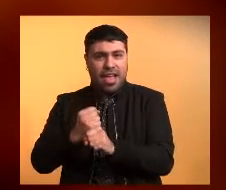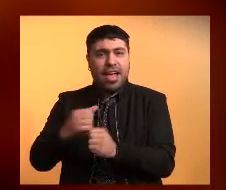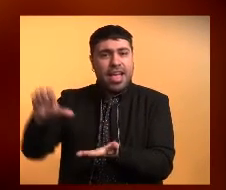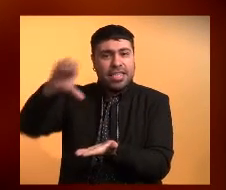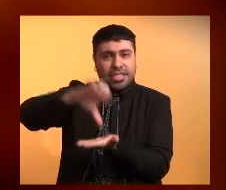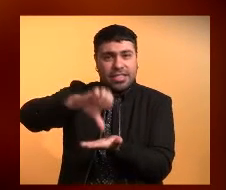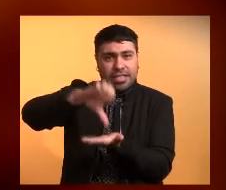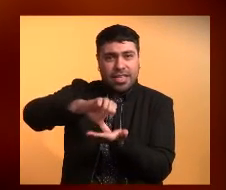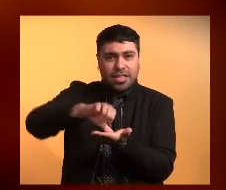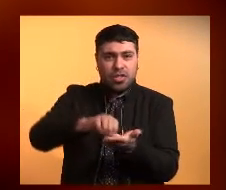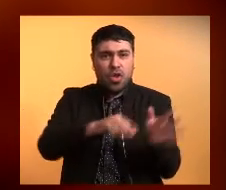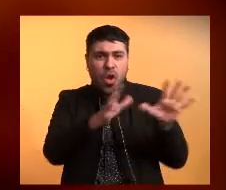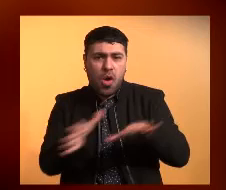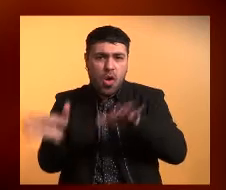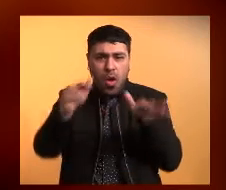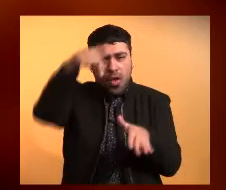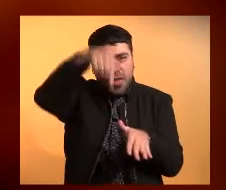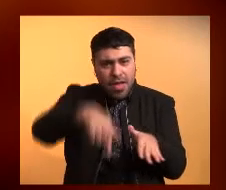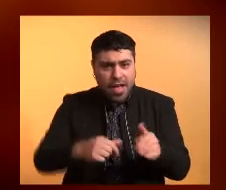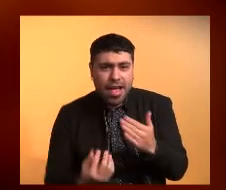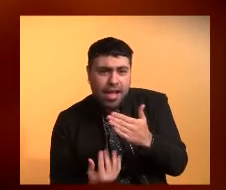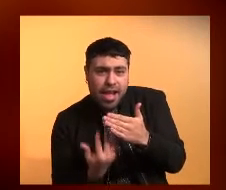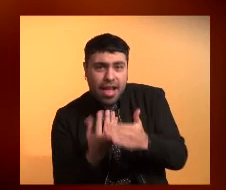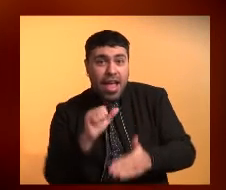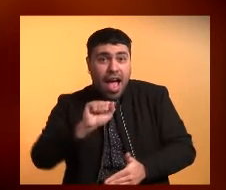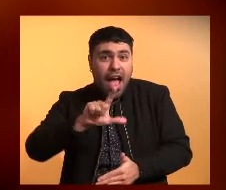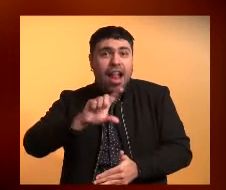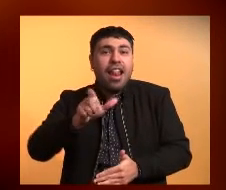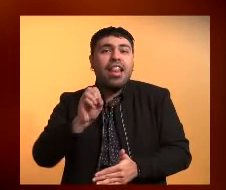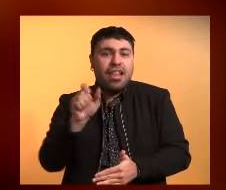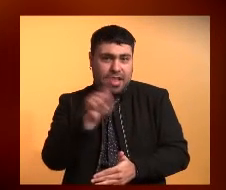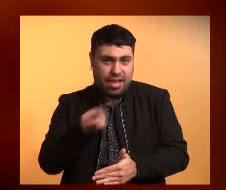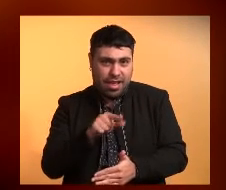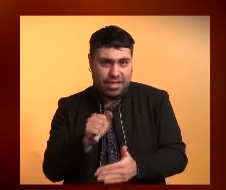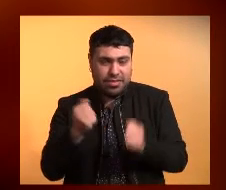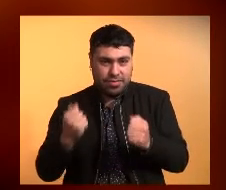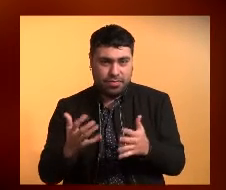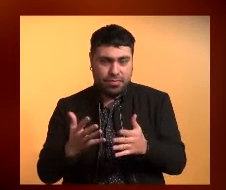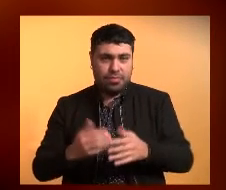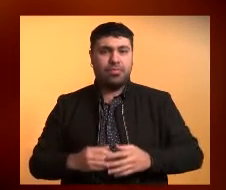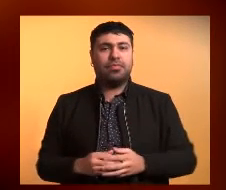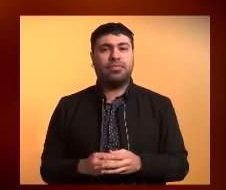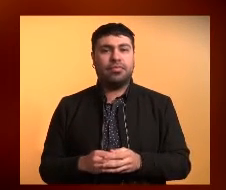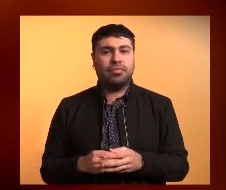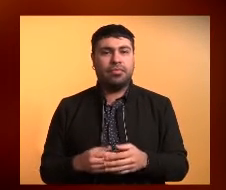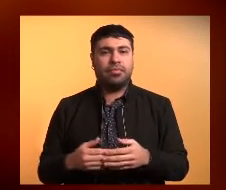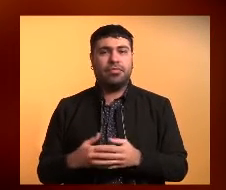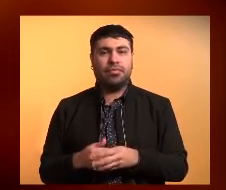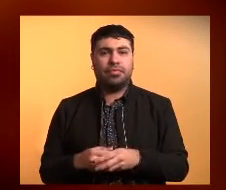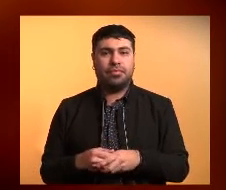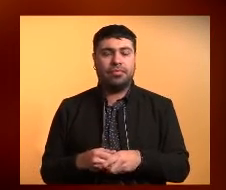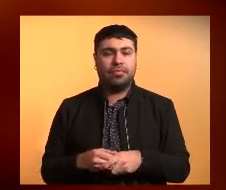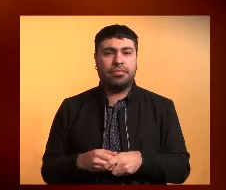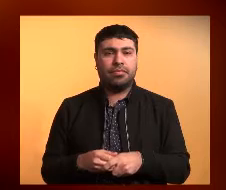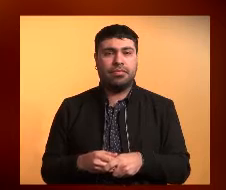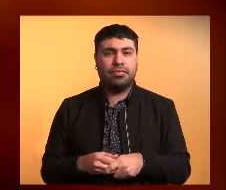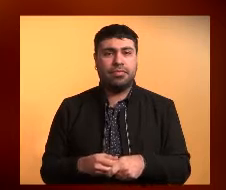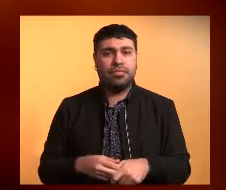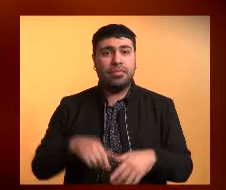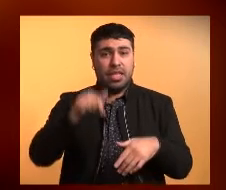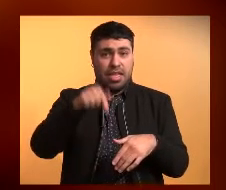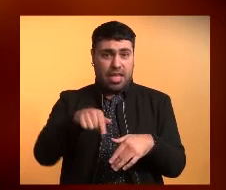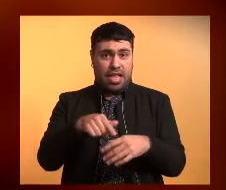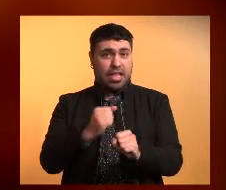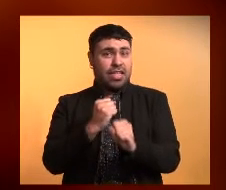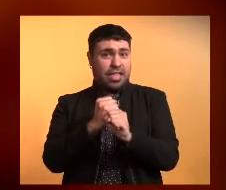Ecosistemas Marinos de Altas Latitudes IDEAL, liderado por la Universidad Austral de Chile y siendo la institución asociada la Universidad